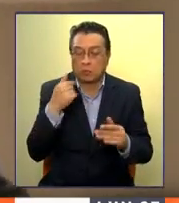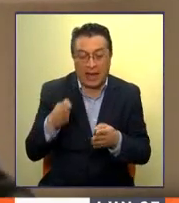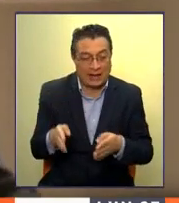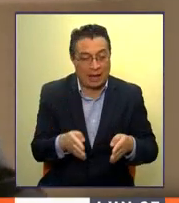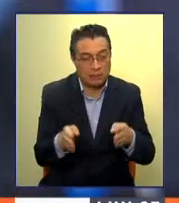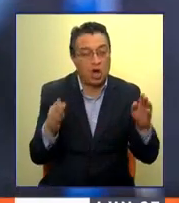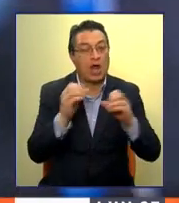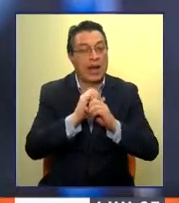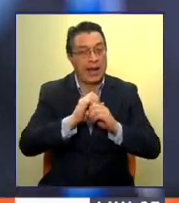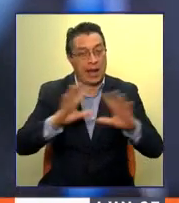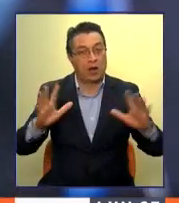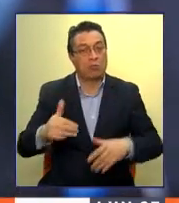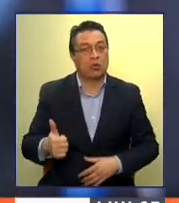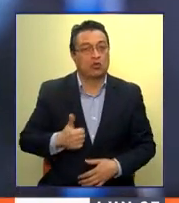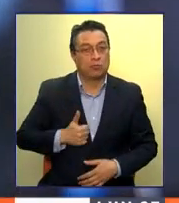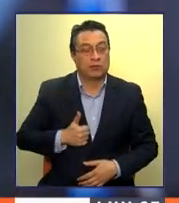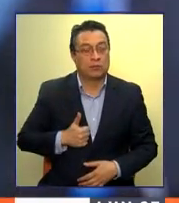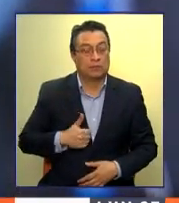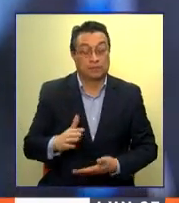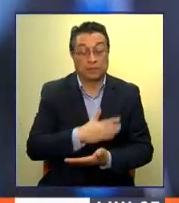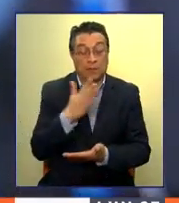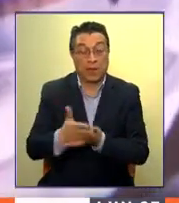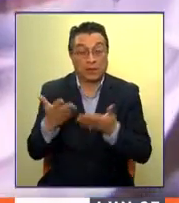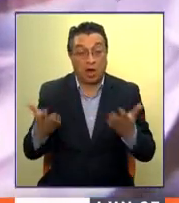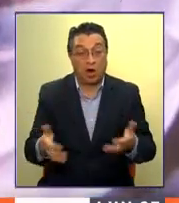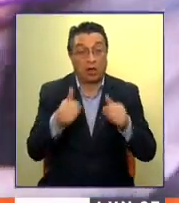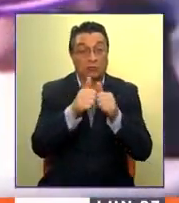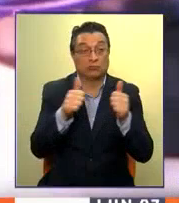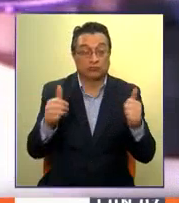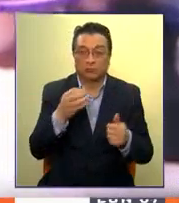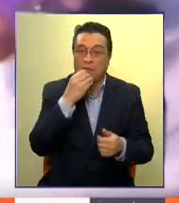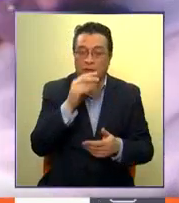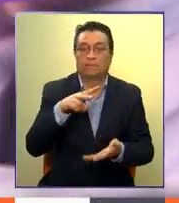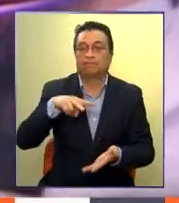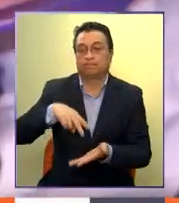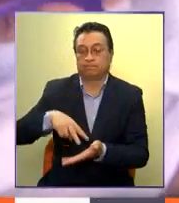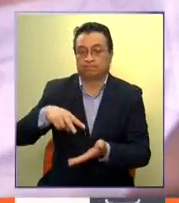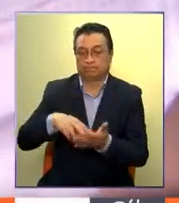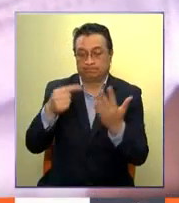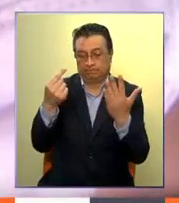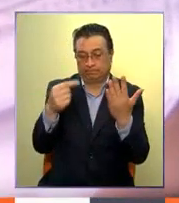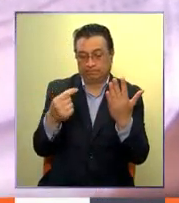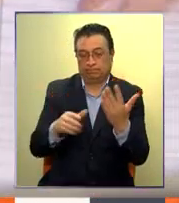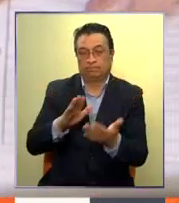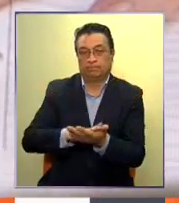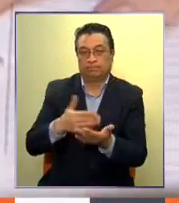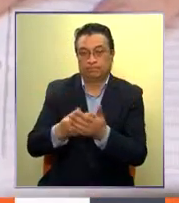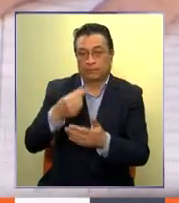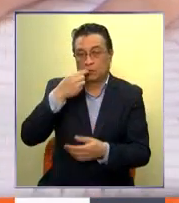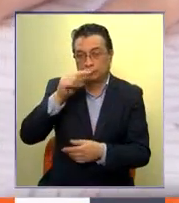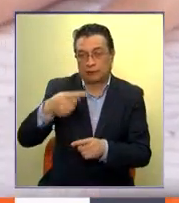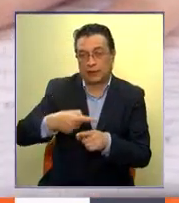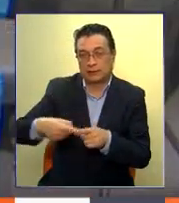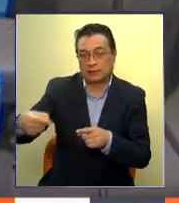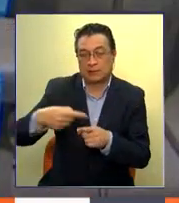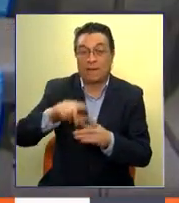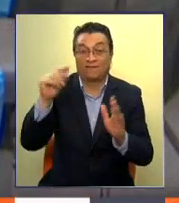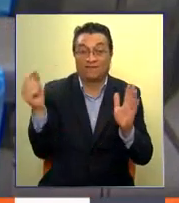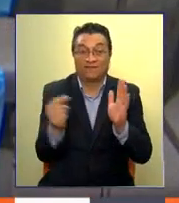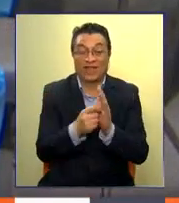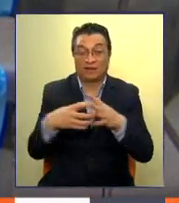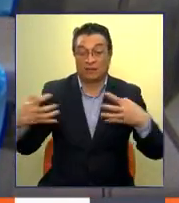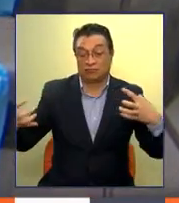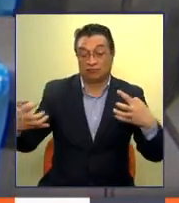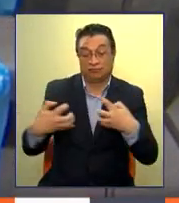para poder cumplir por ahora las autoridades optan por declararse a la espera de los indicadores sanitarios de las próximas semanas la fecha se cruza con